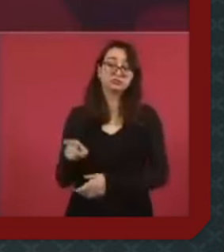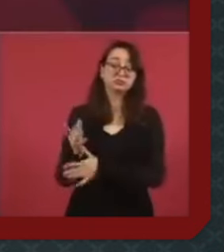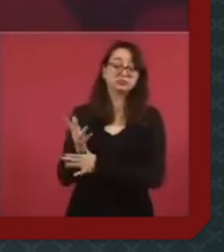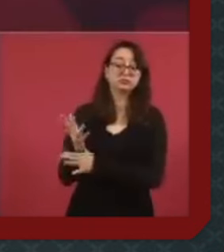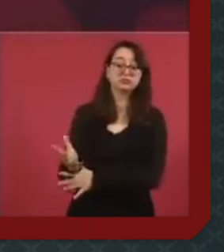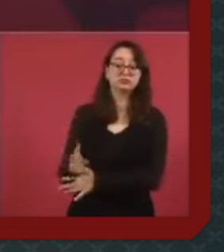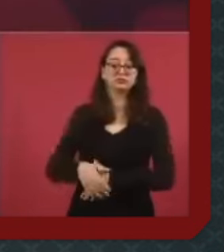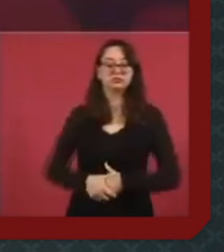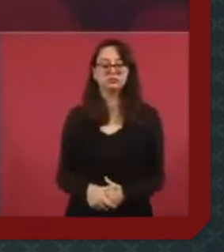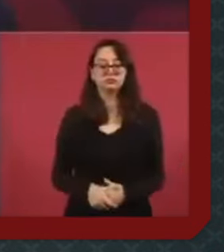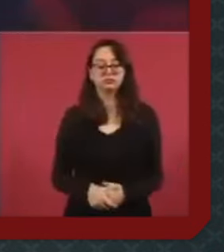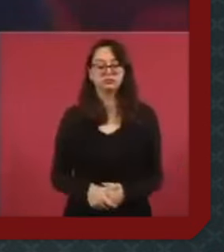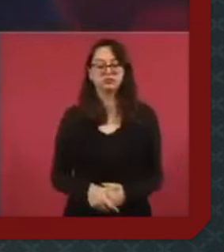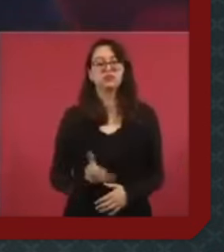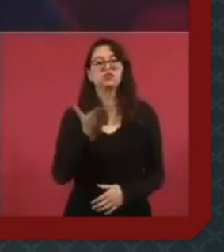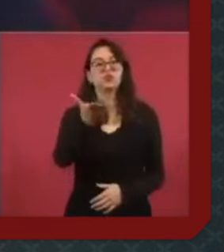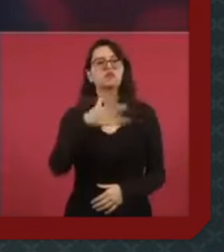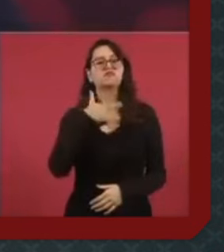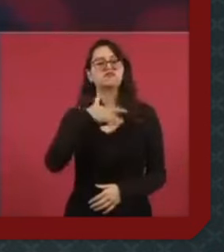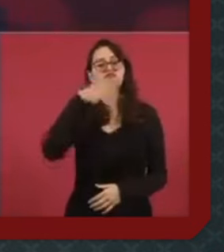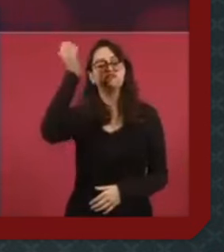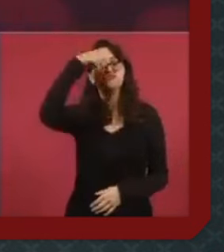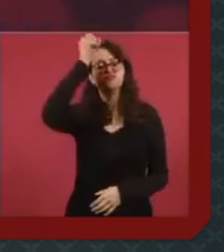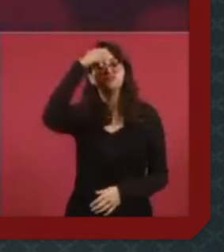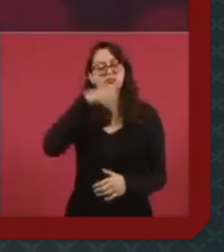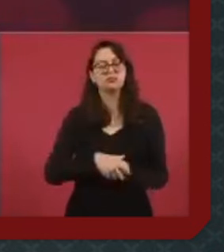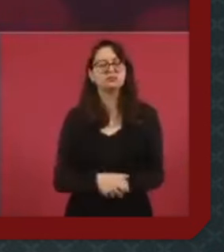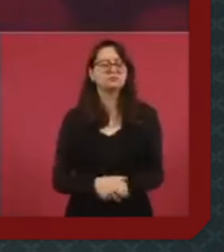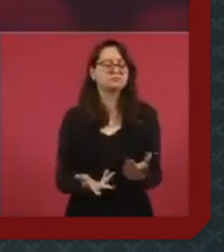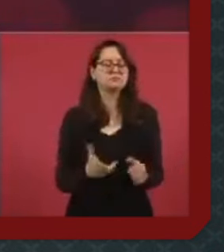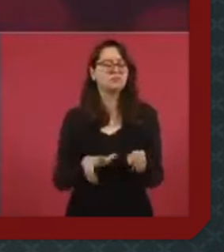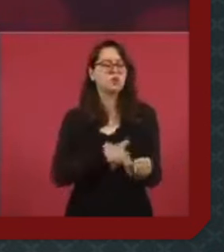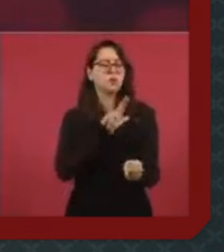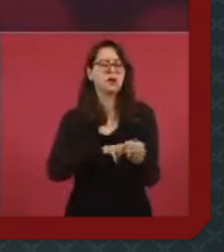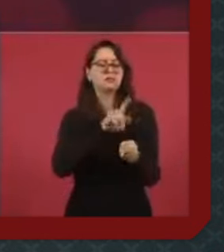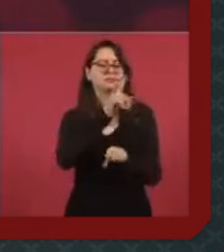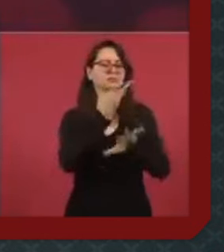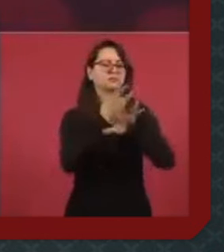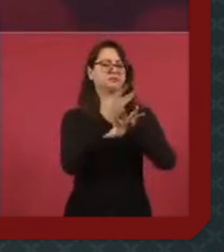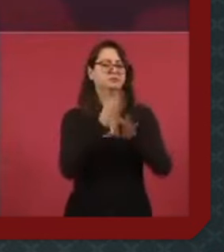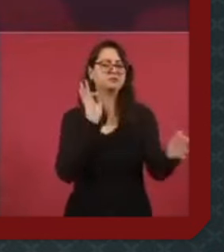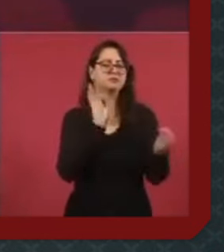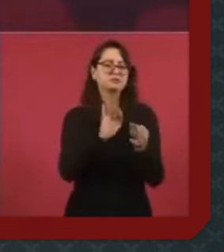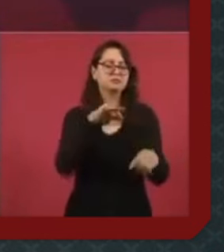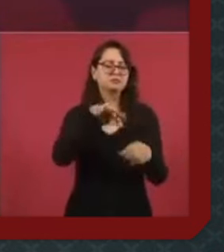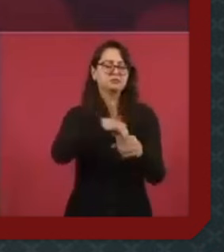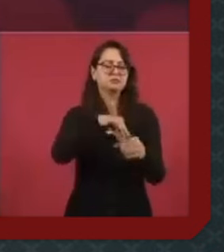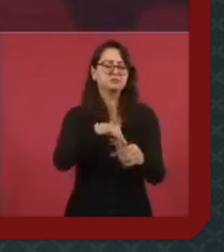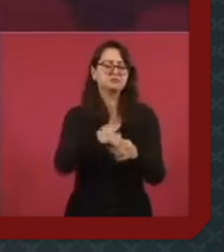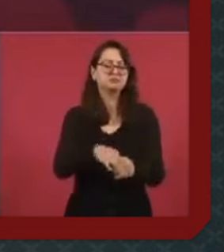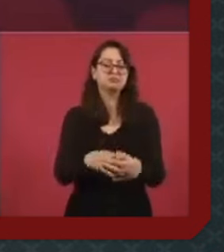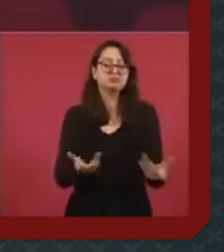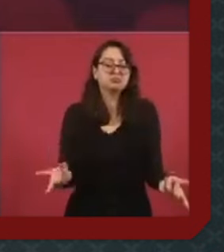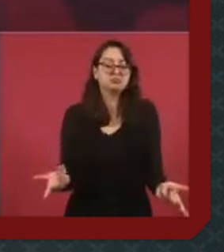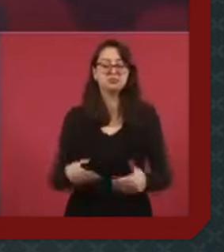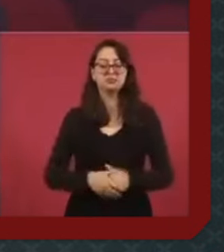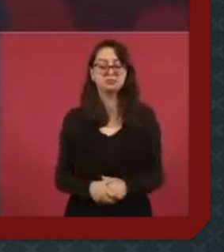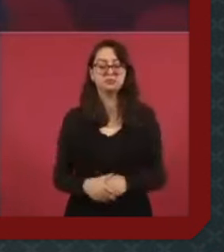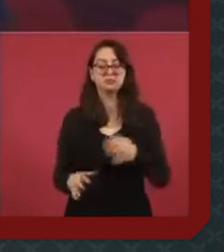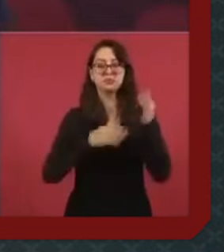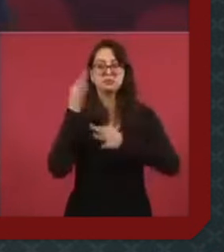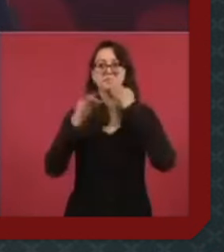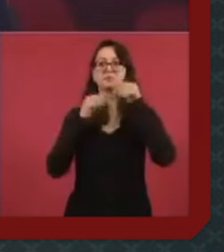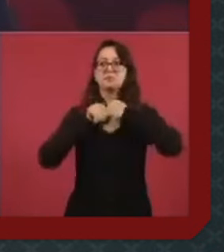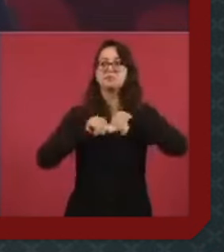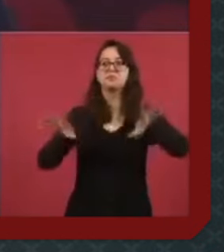amigos y amigas de 4t México Les traigo una noticia de última hora que no pueden dejar de conocer